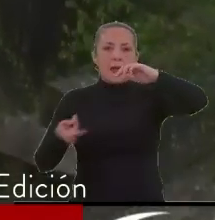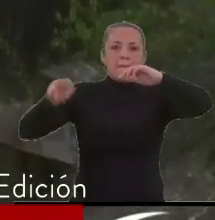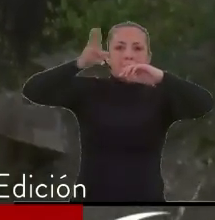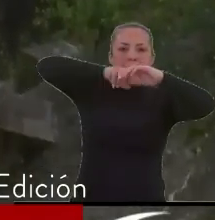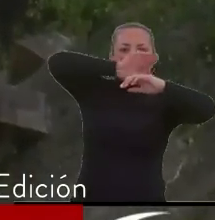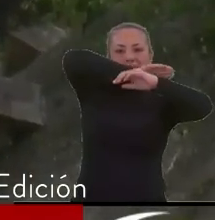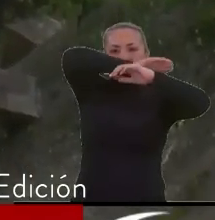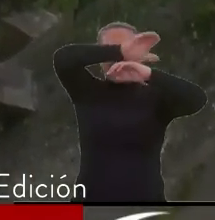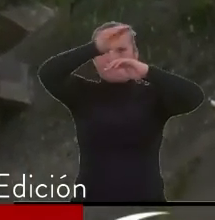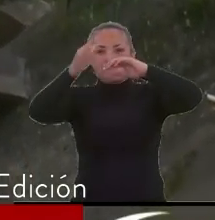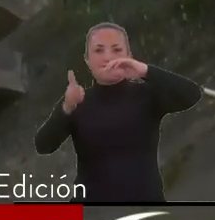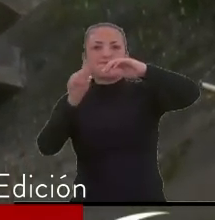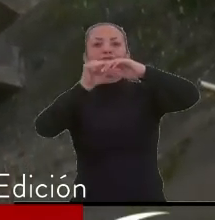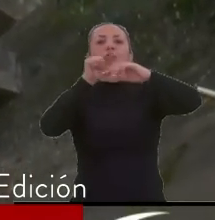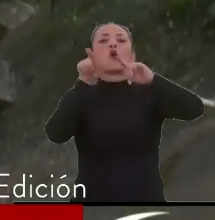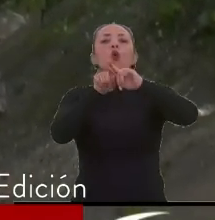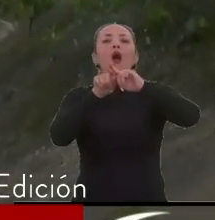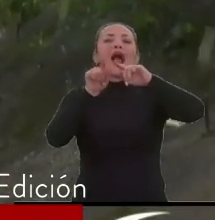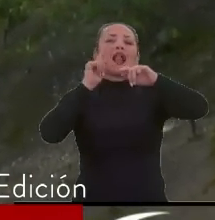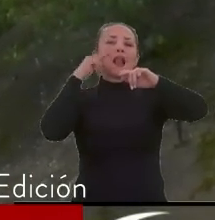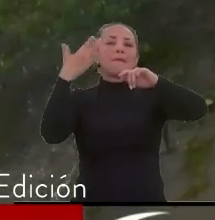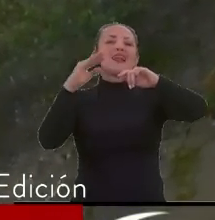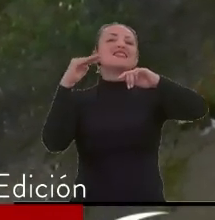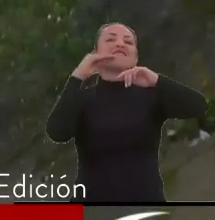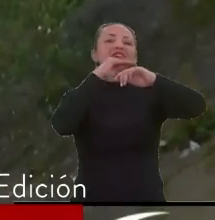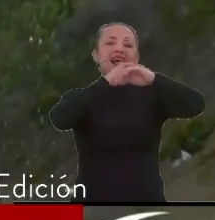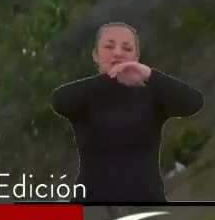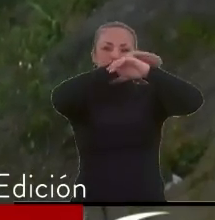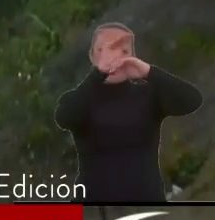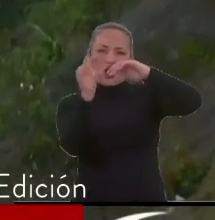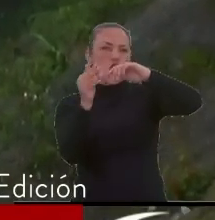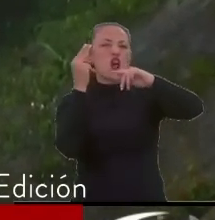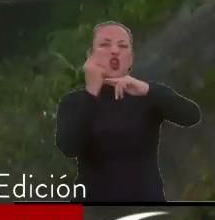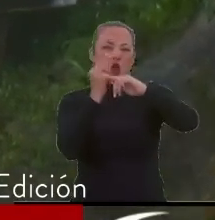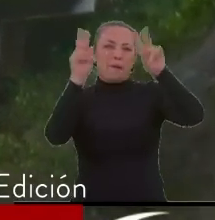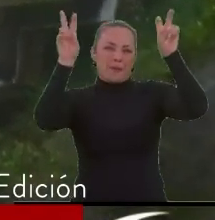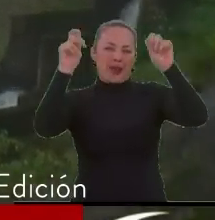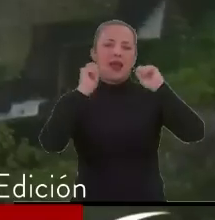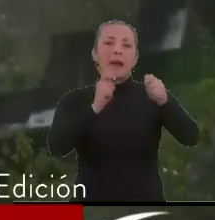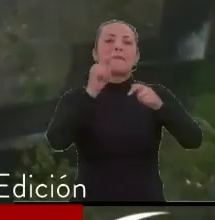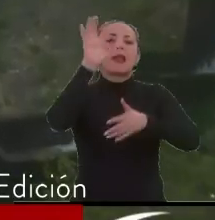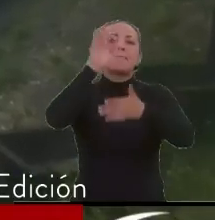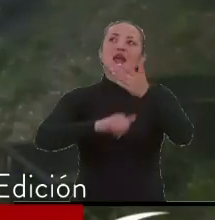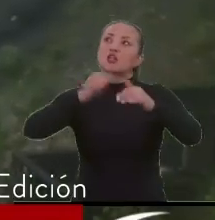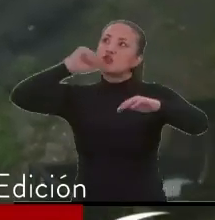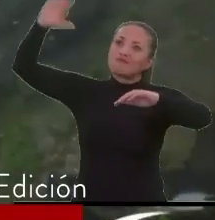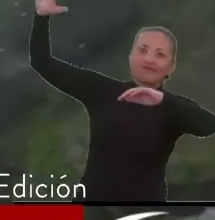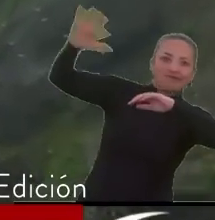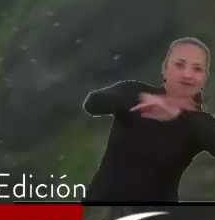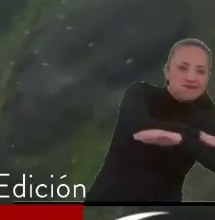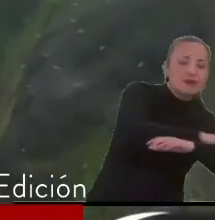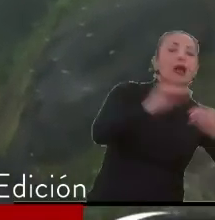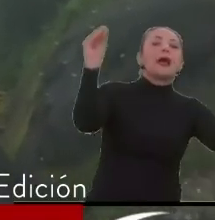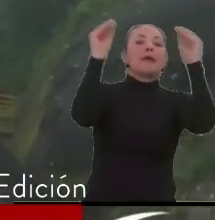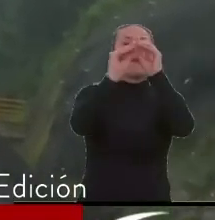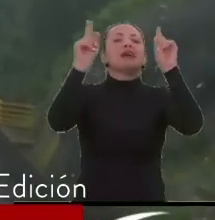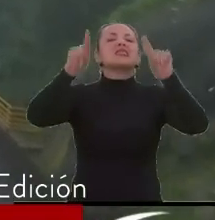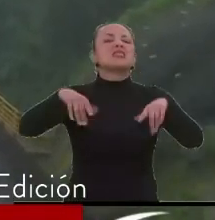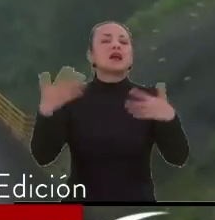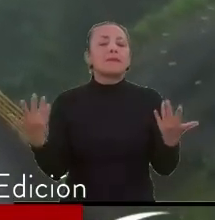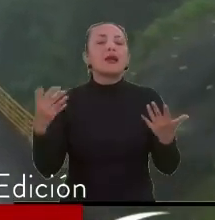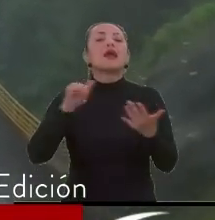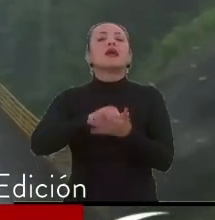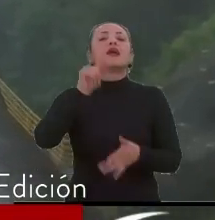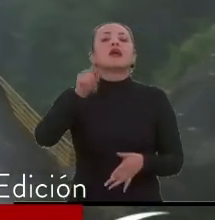se conoce como túnel falso. ¿Esto para qué? Para evitar deslizamientos. También cuenta con puentes peatonales